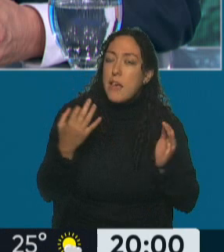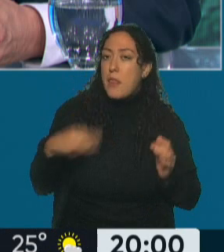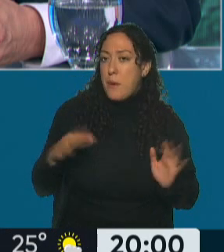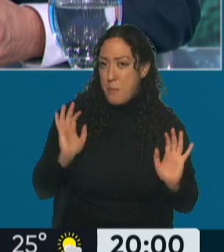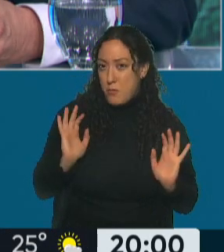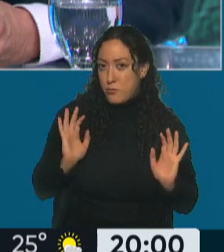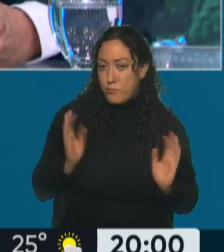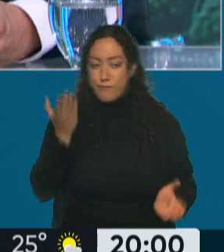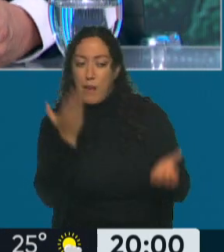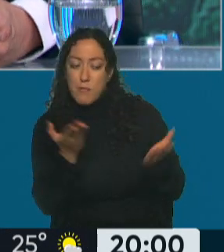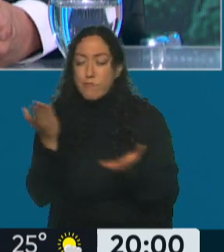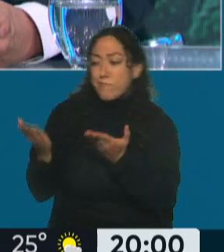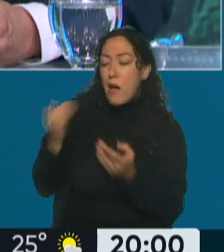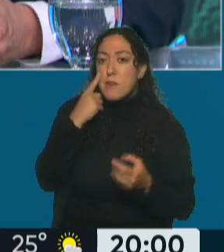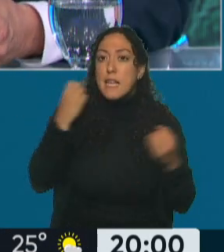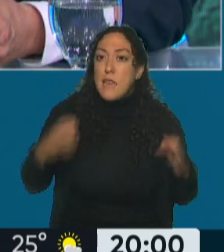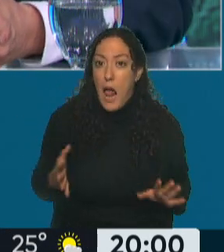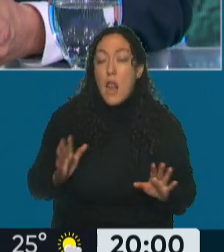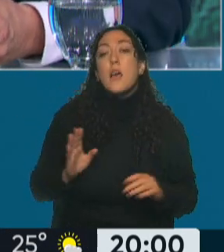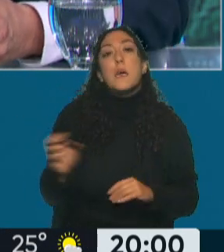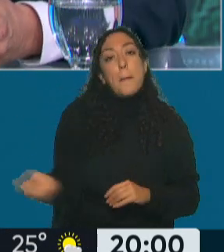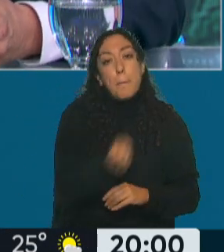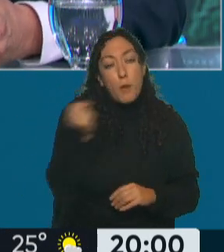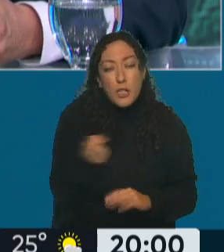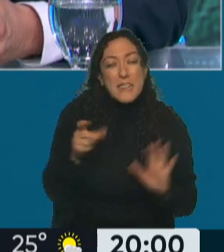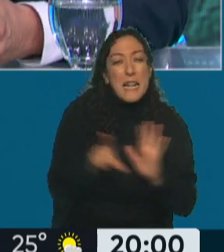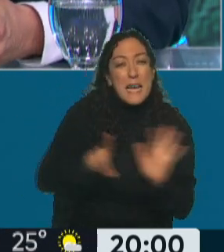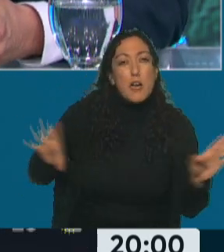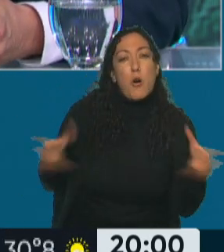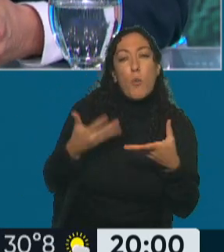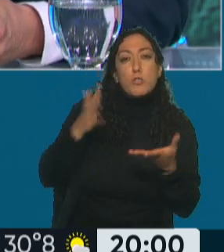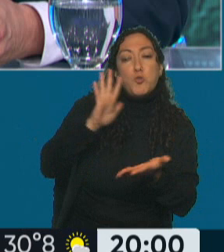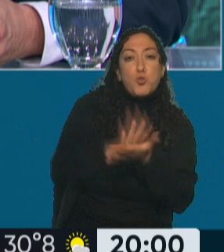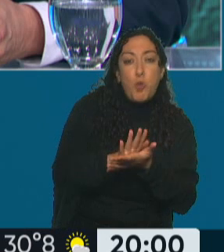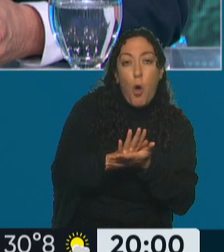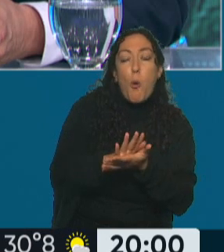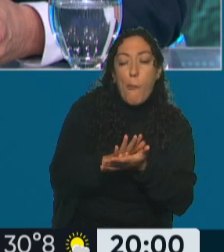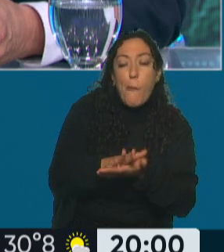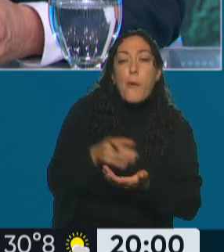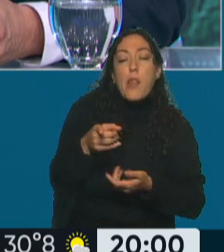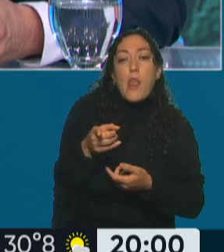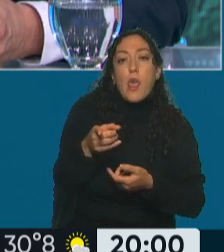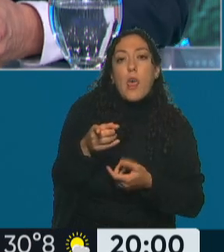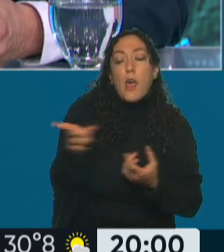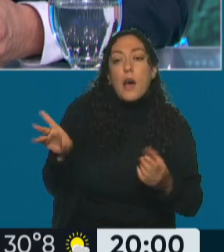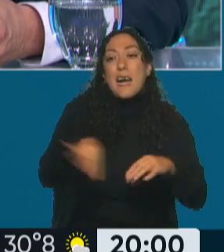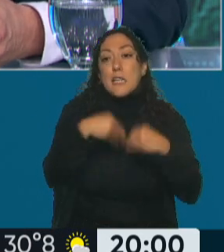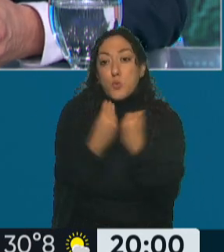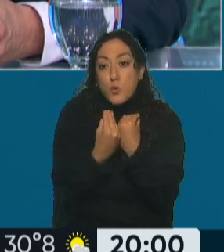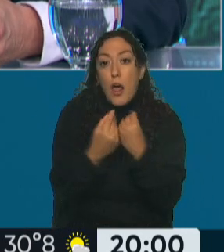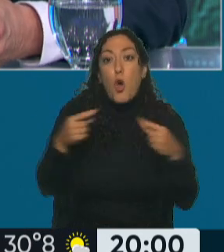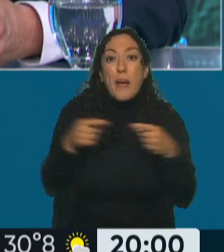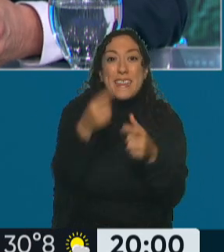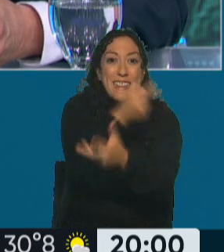vos decías, Gastón, que subrayabas el tema de la importancia que le da la ley Ómnibus en cuanto a llegar a los resultados que están